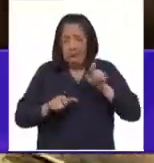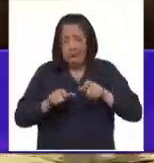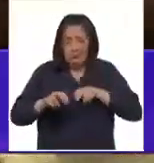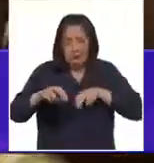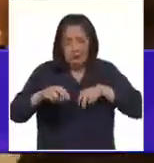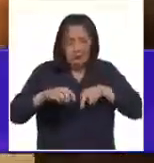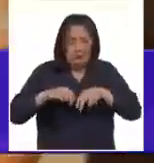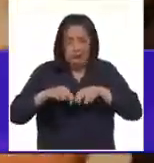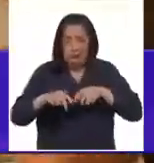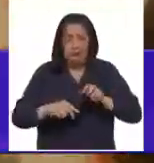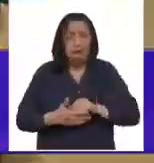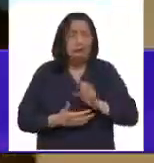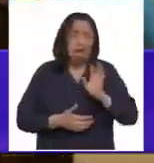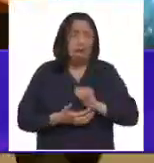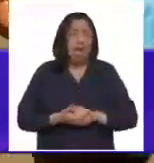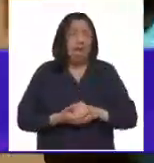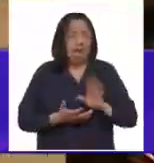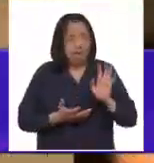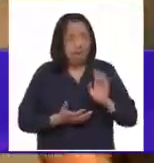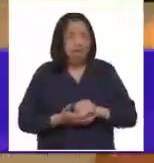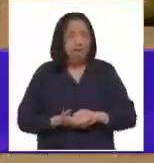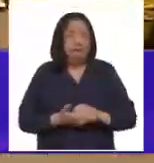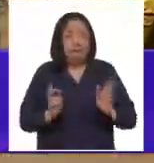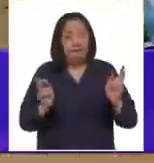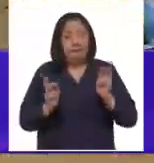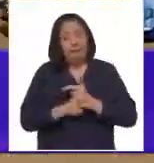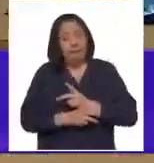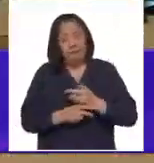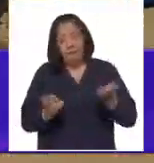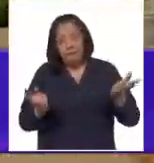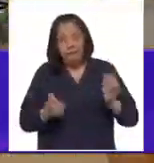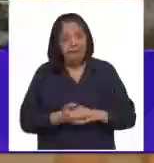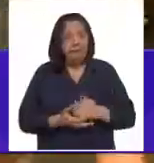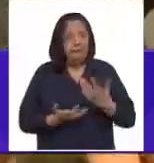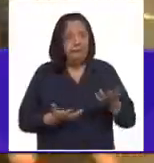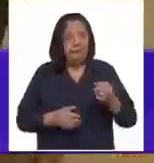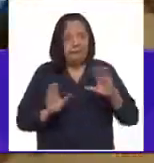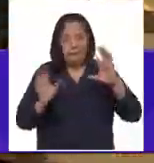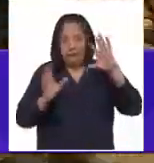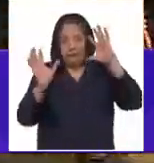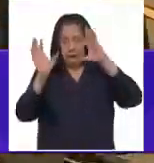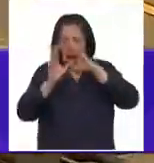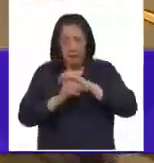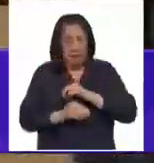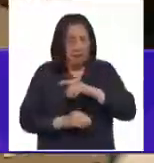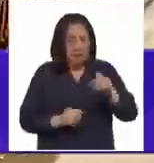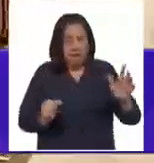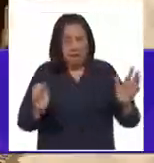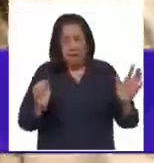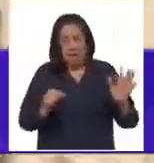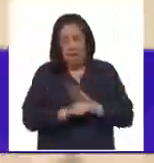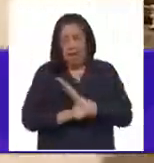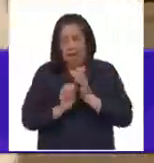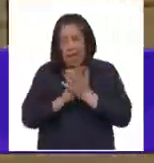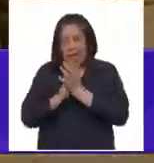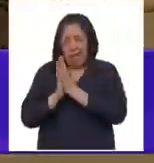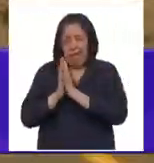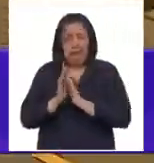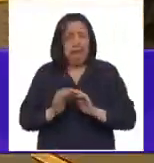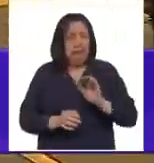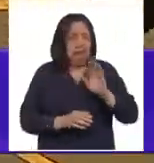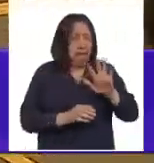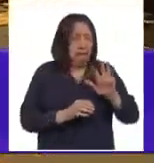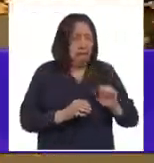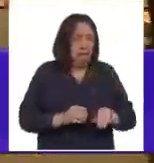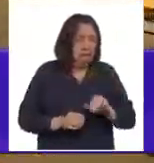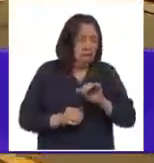personas y aún peor si hablamos de que en horas de la noche esto está totalmente lleno. 5 o 6 de la